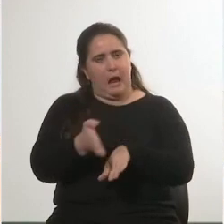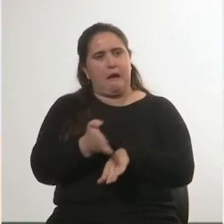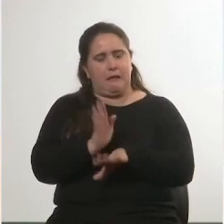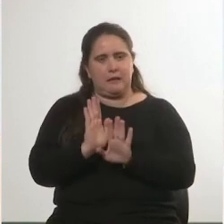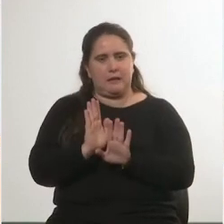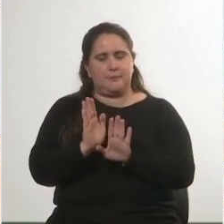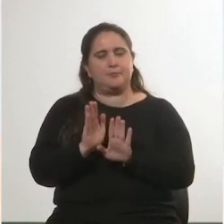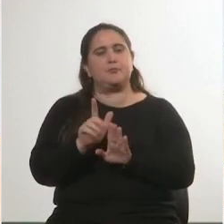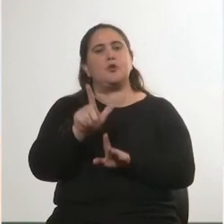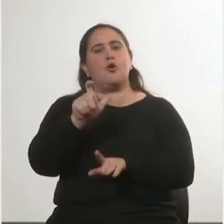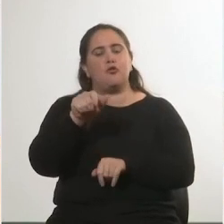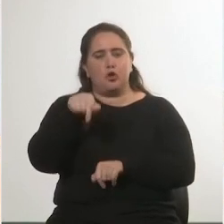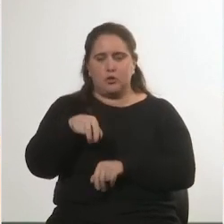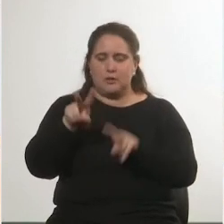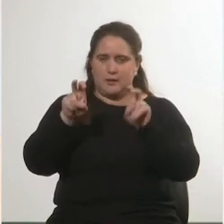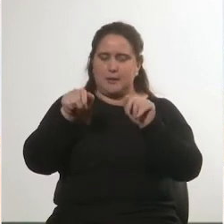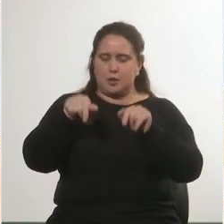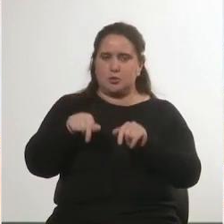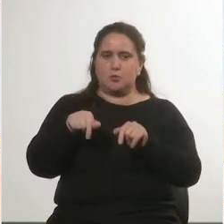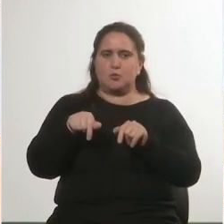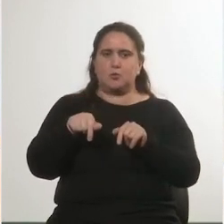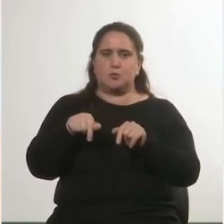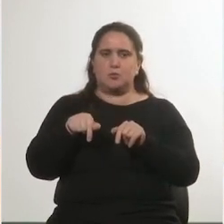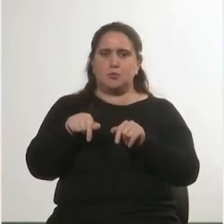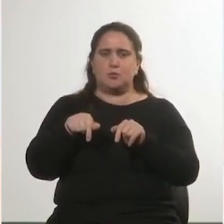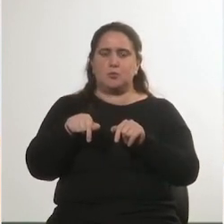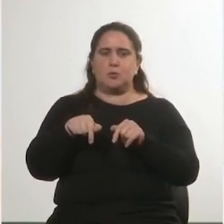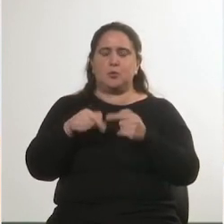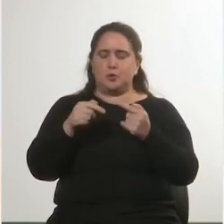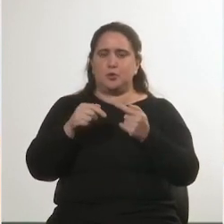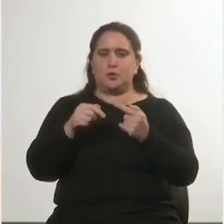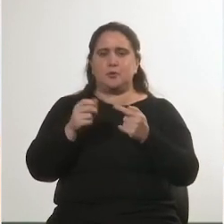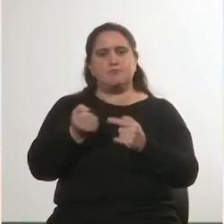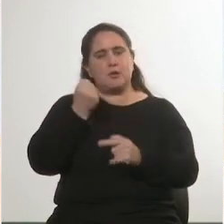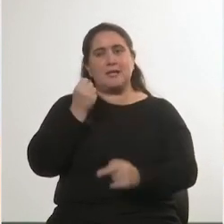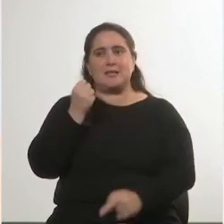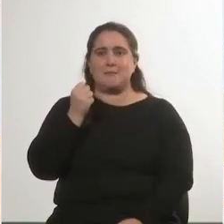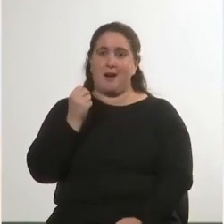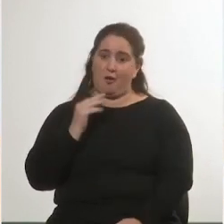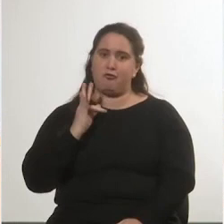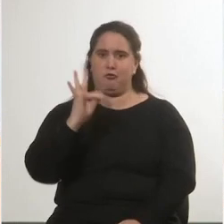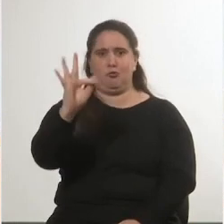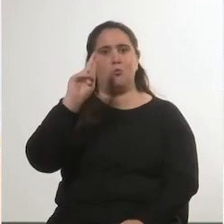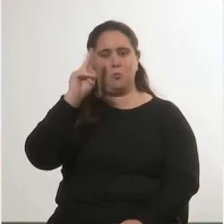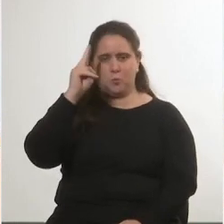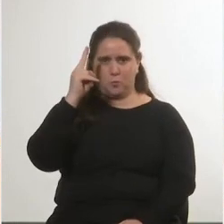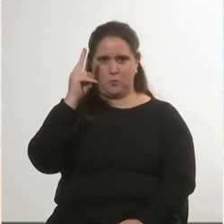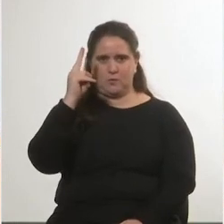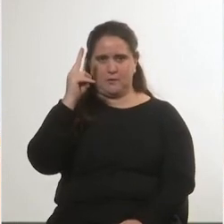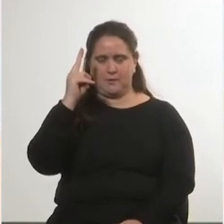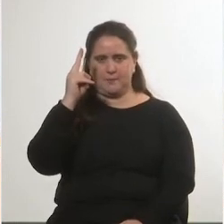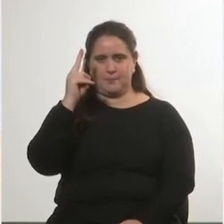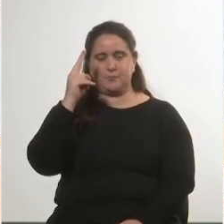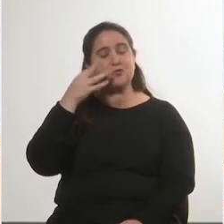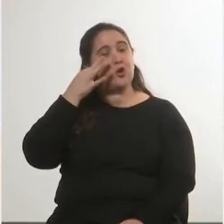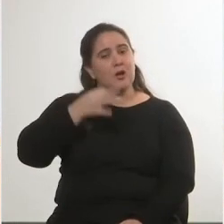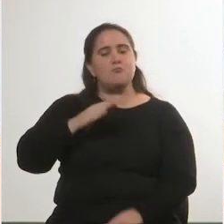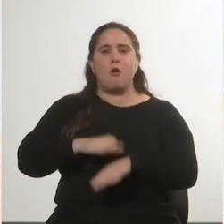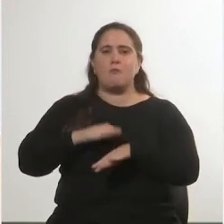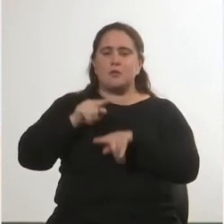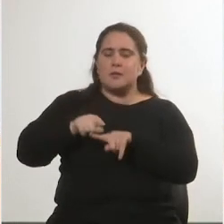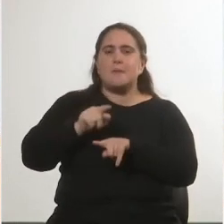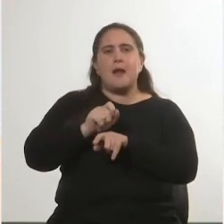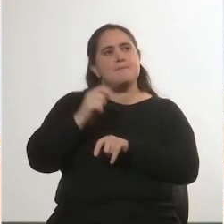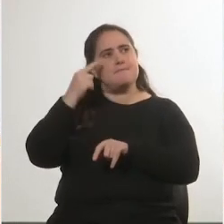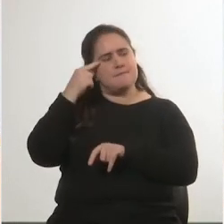que indudablemente hacen al Uruguay del futuro. Creo que es una instancia